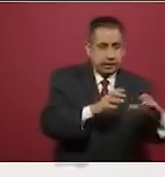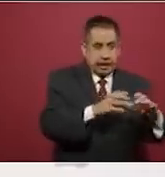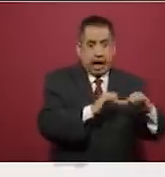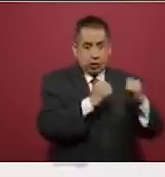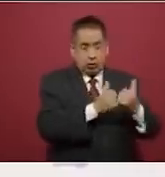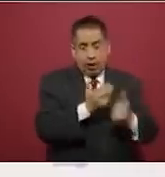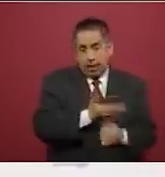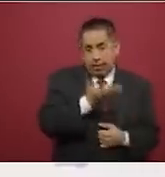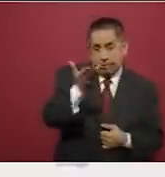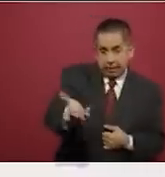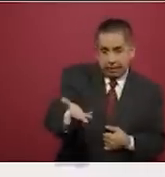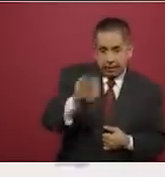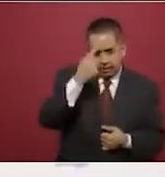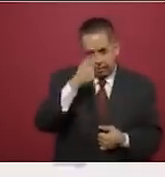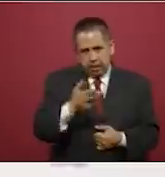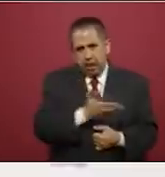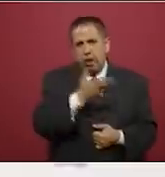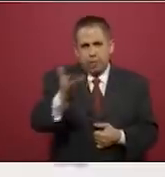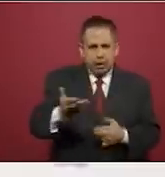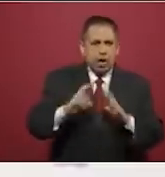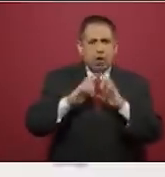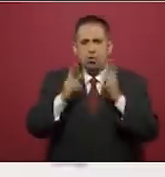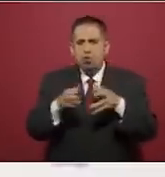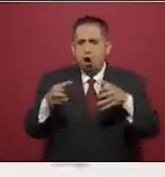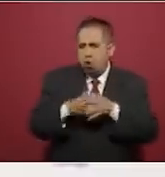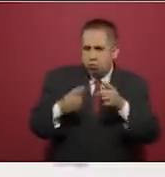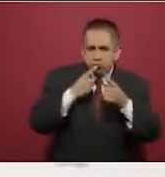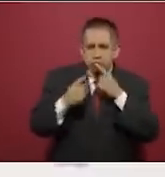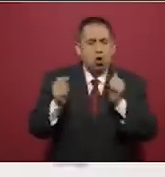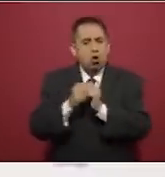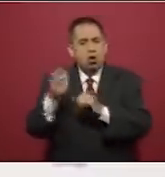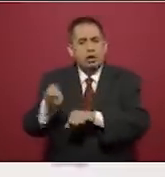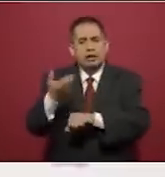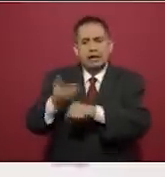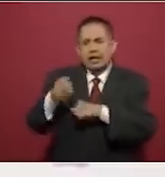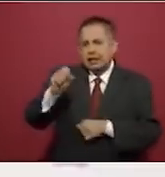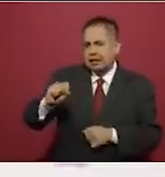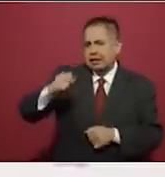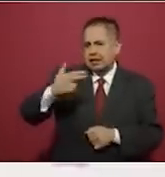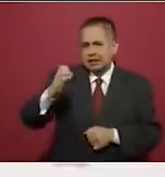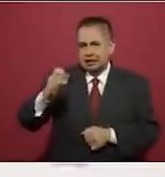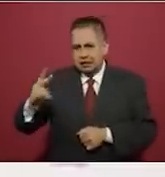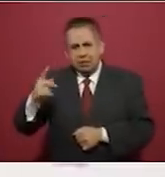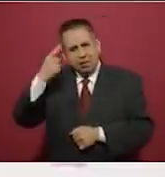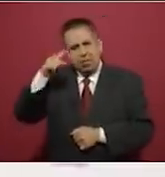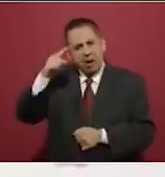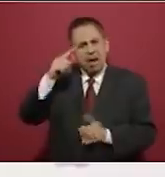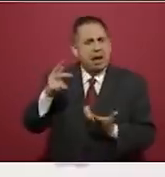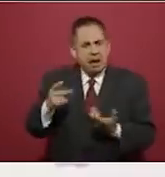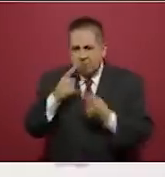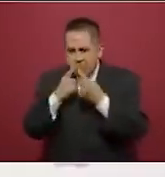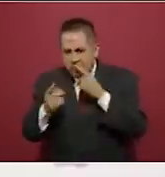solicitan a usted una ola solicitar una reunión técnica con la secretaría de hacienda que permita un